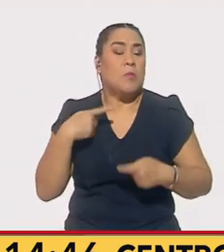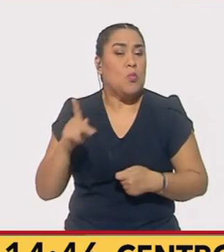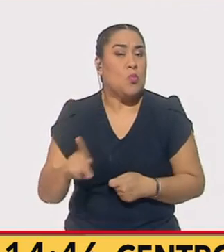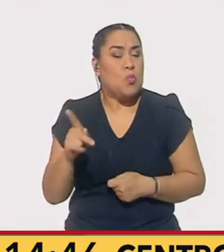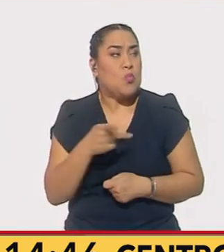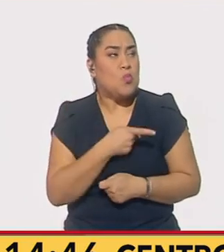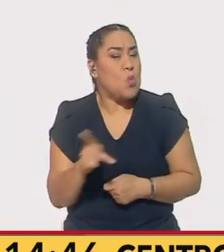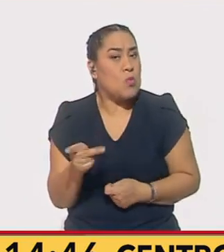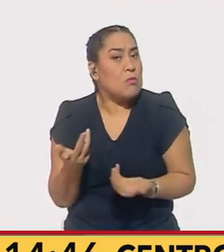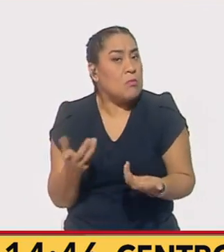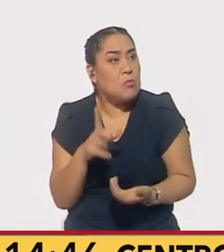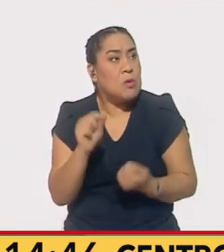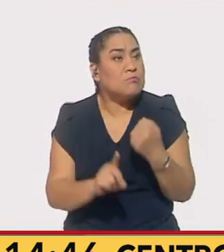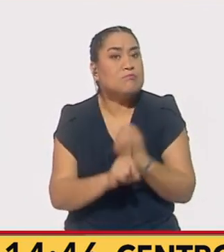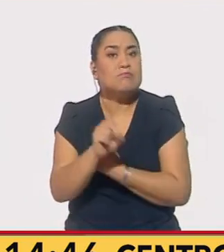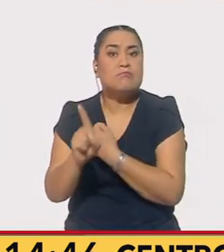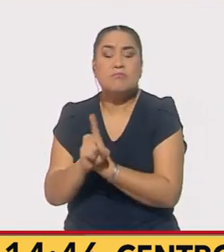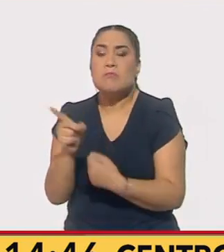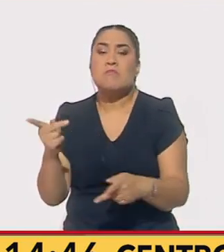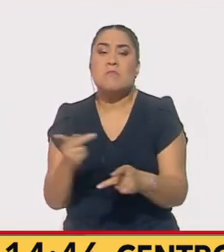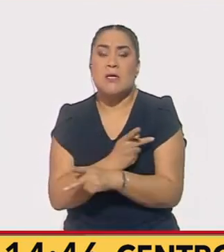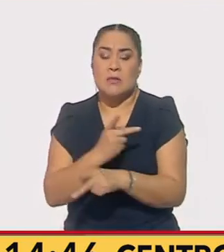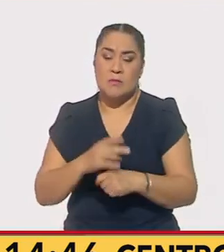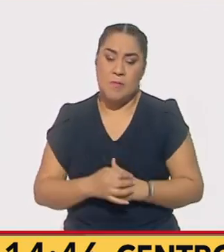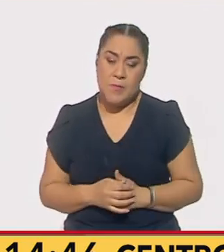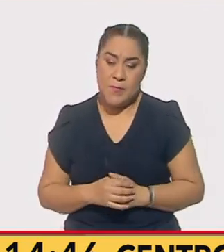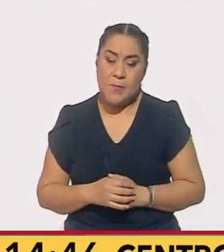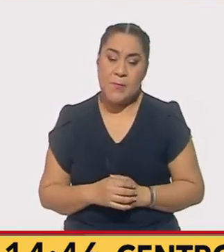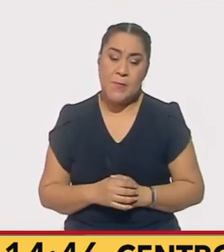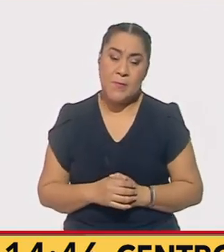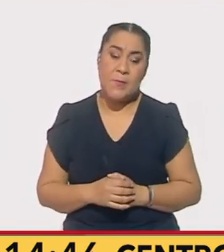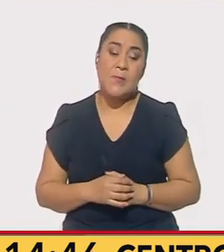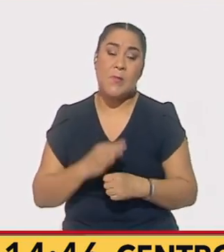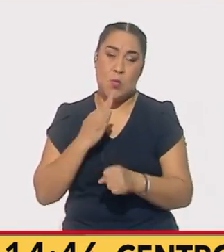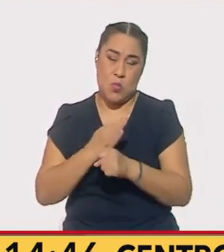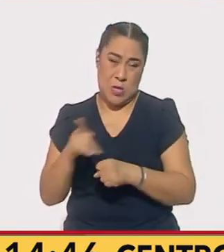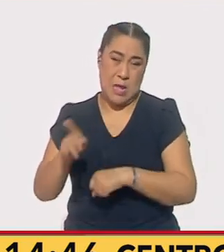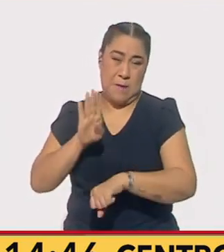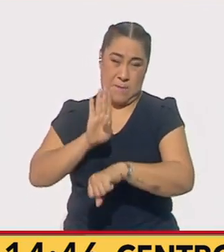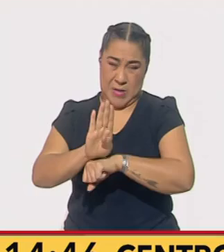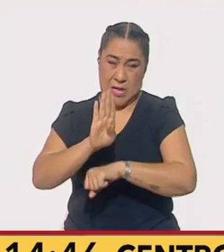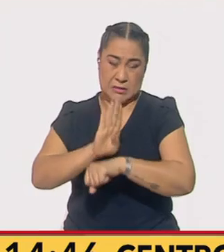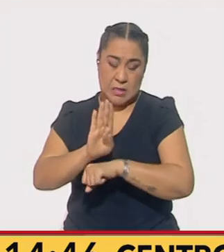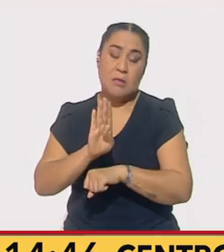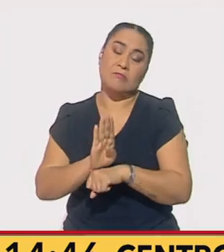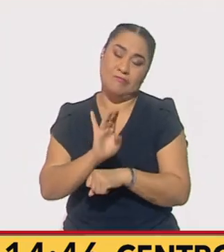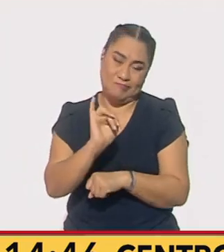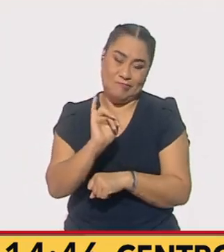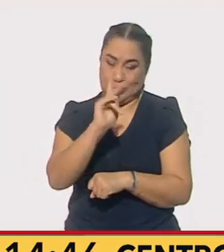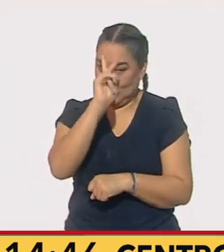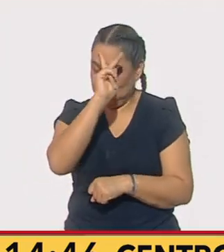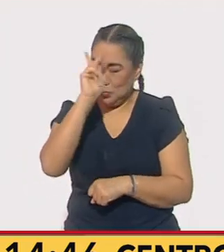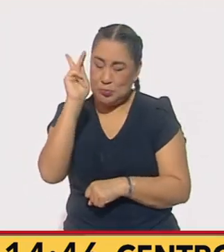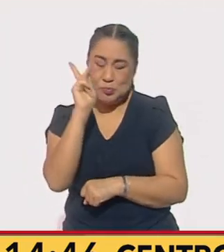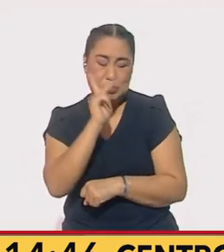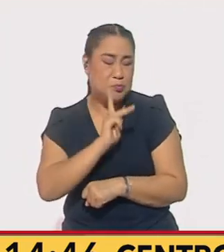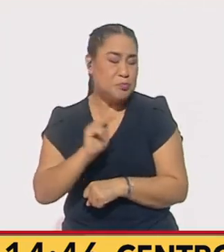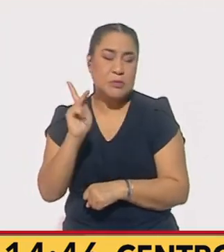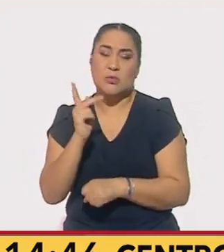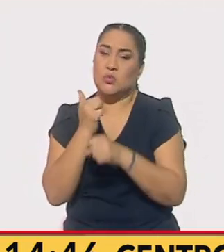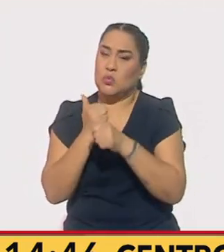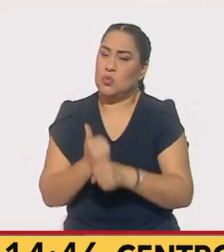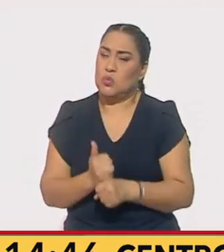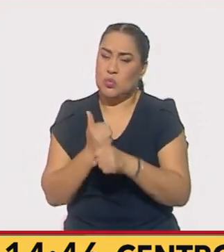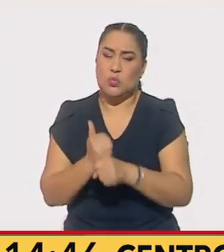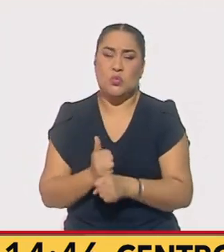pobres? Bueno, el problema es que en el Brasil hay una gran polarización y una gran